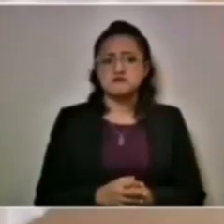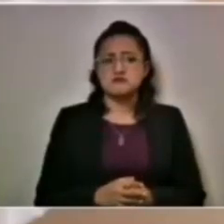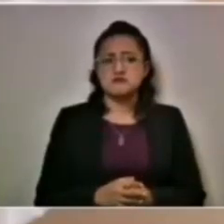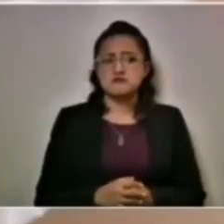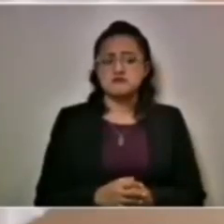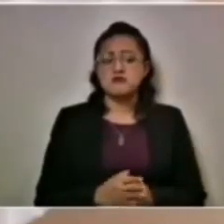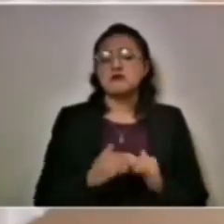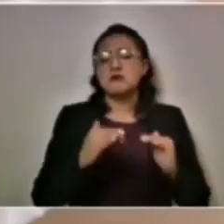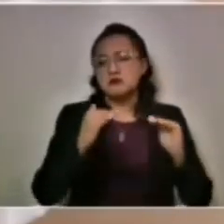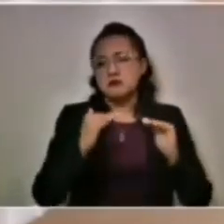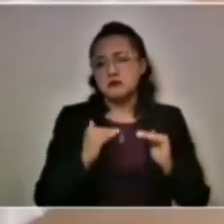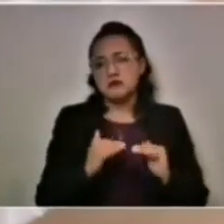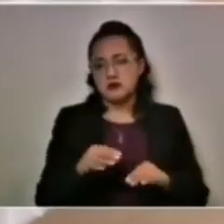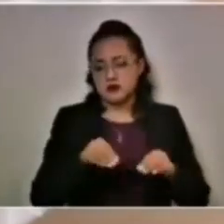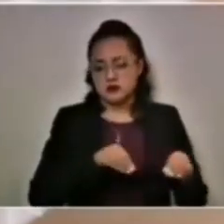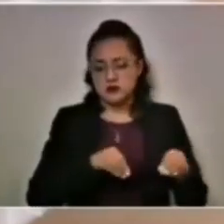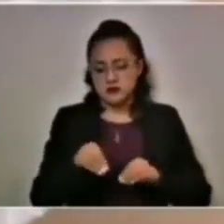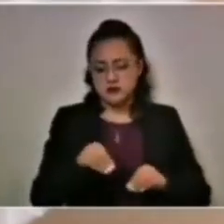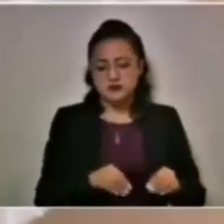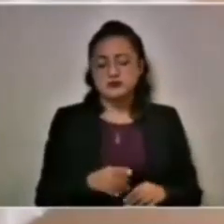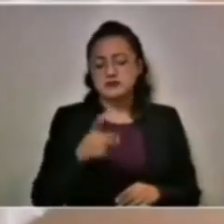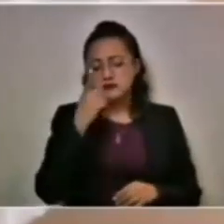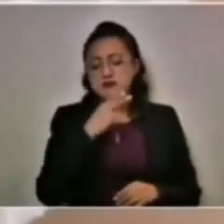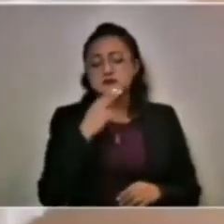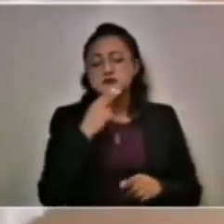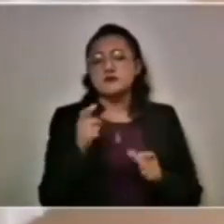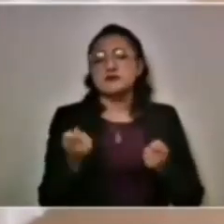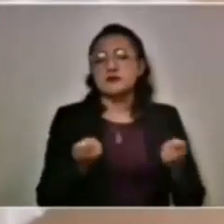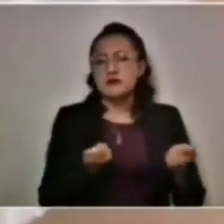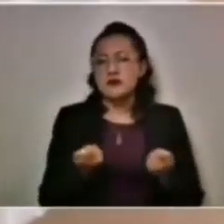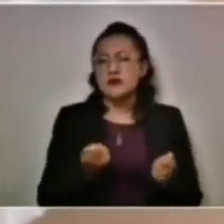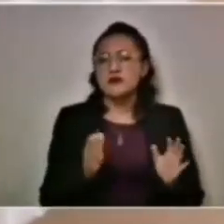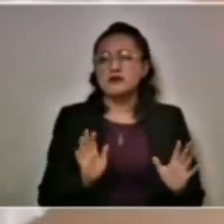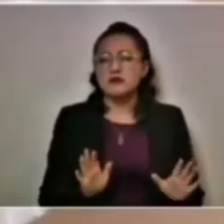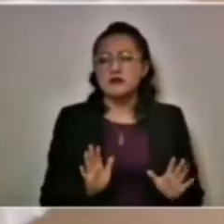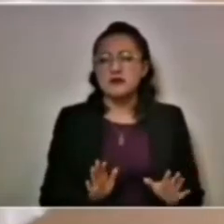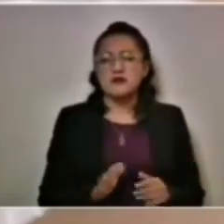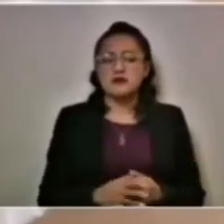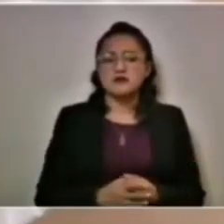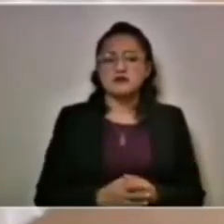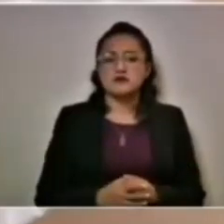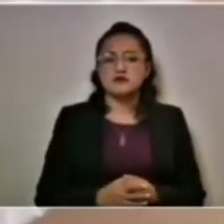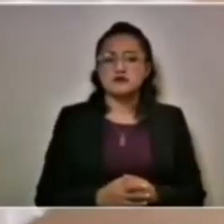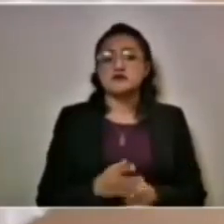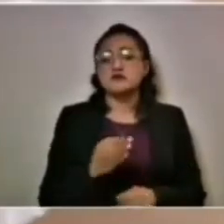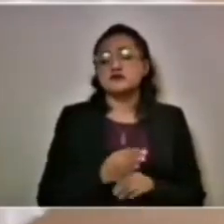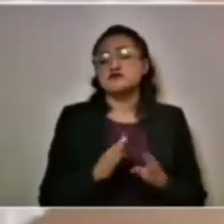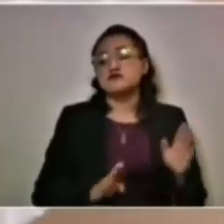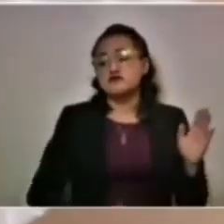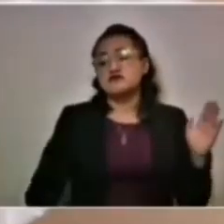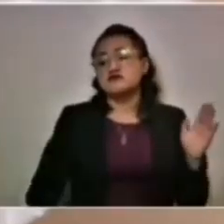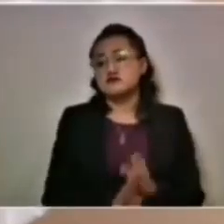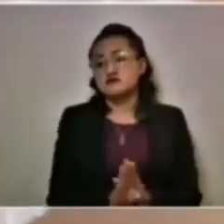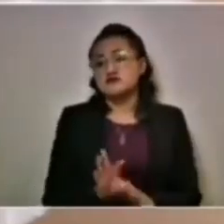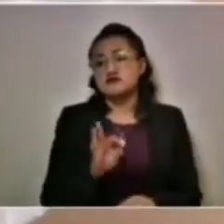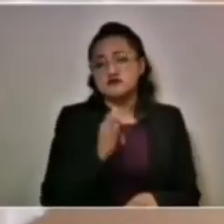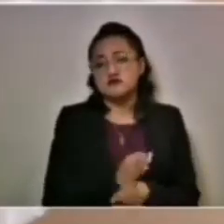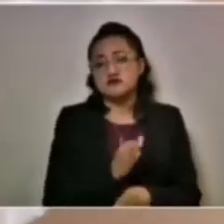Bajó la movilidad, nos sirvió para controlar la curva en su momento,